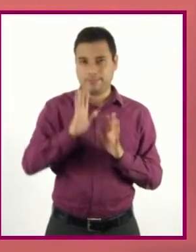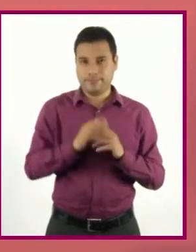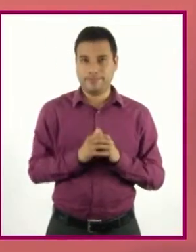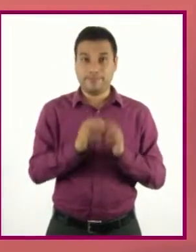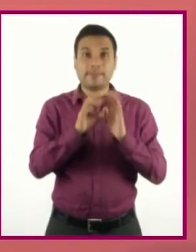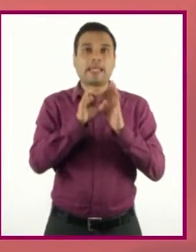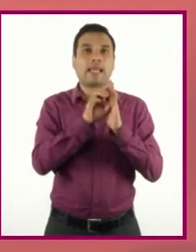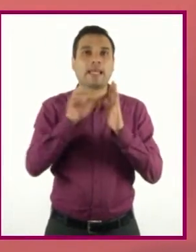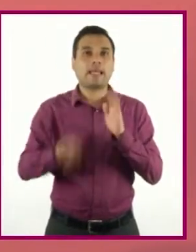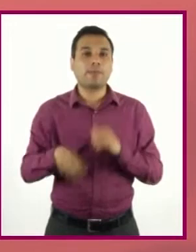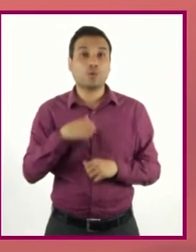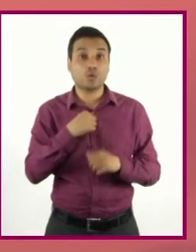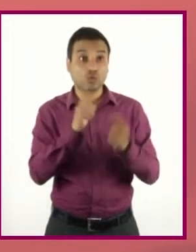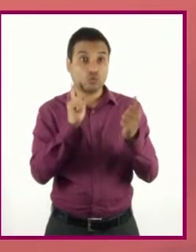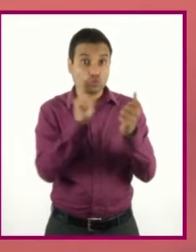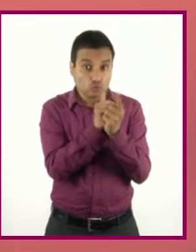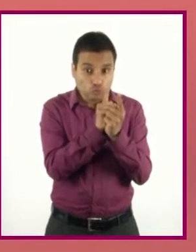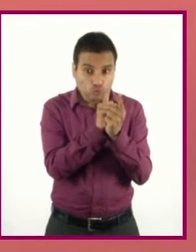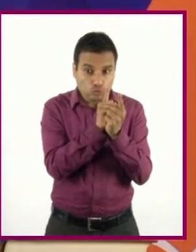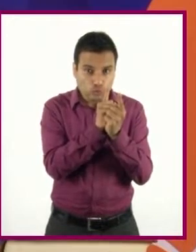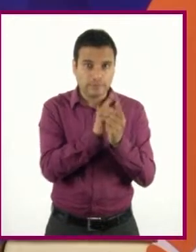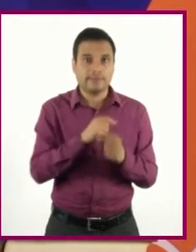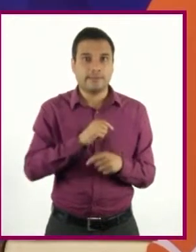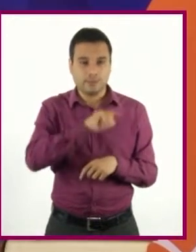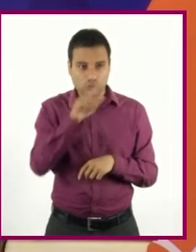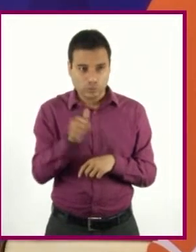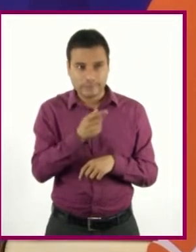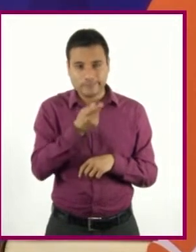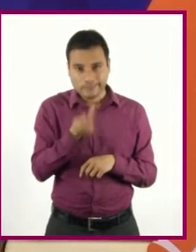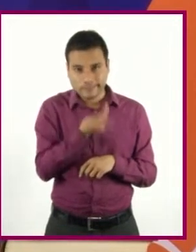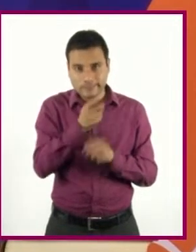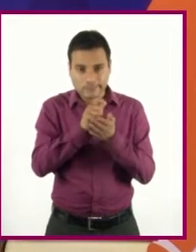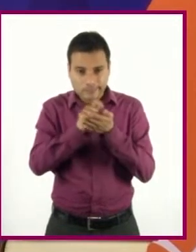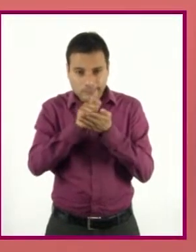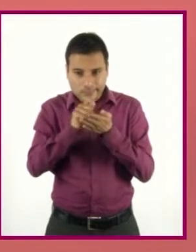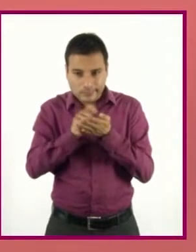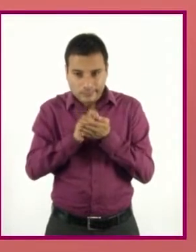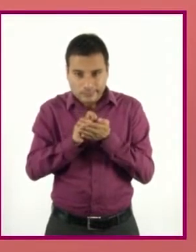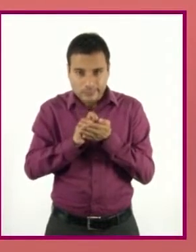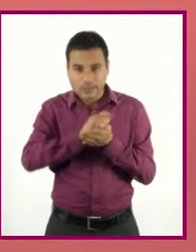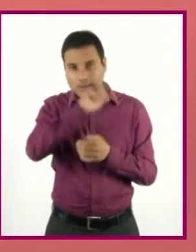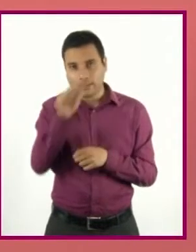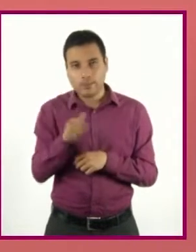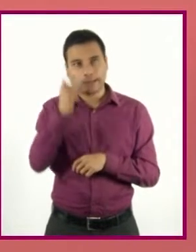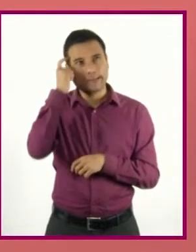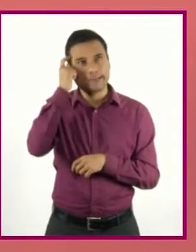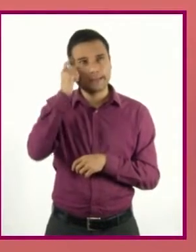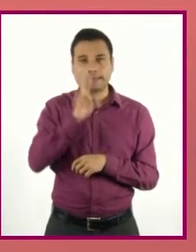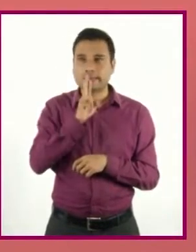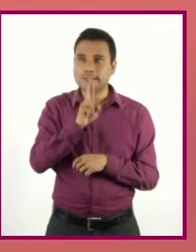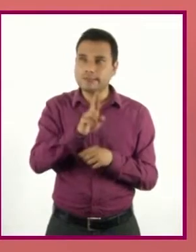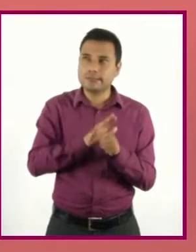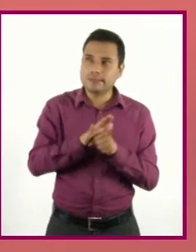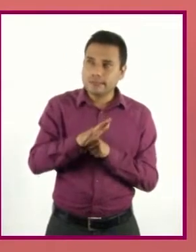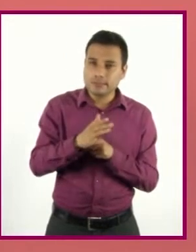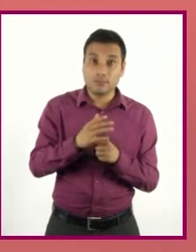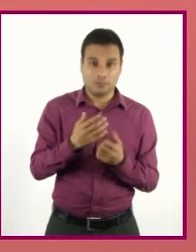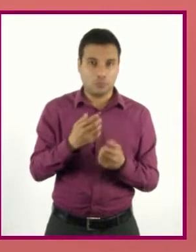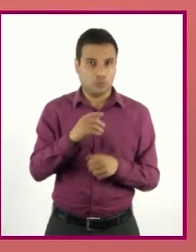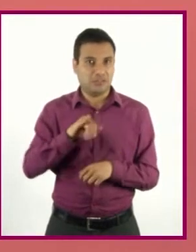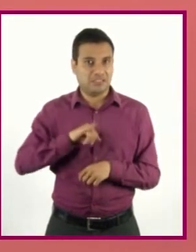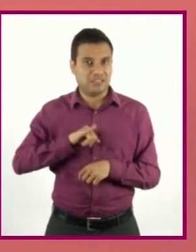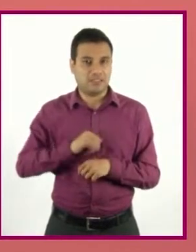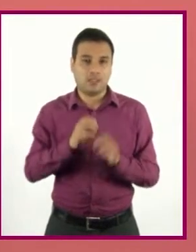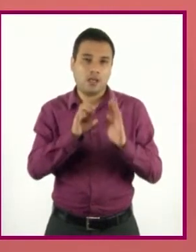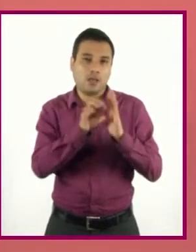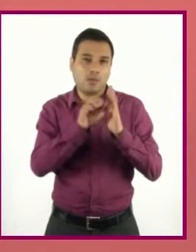entrevistar en vivo y luego les diría que buscaran las respuestas a sus preguntas. Me parecería muy interesante estudiar la vida de un